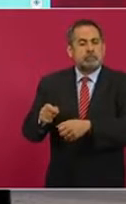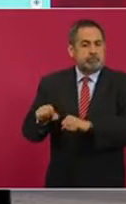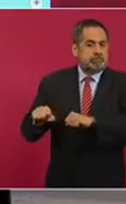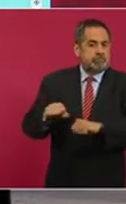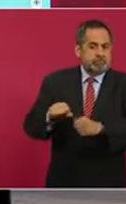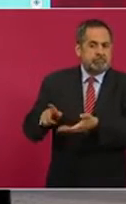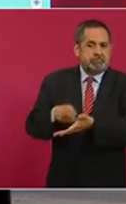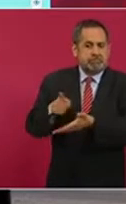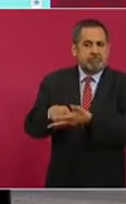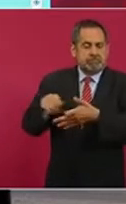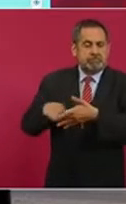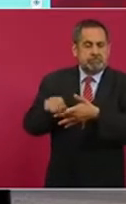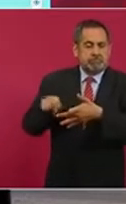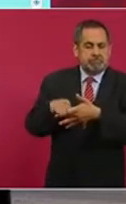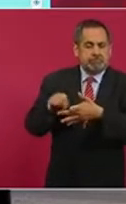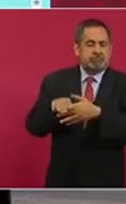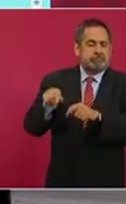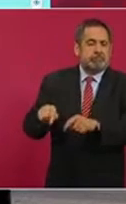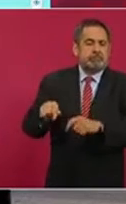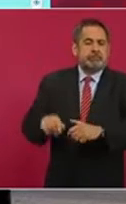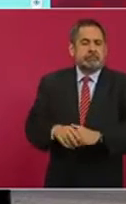sísmica,